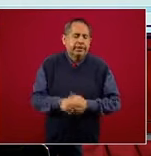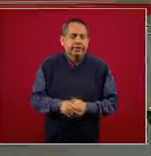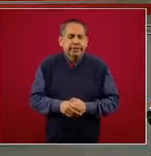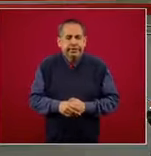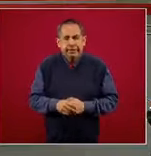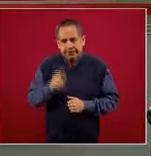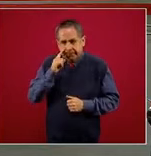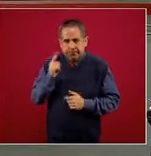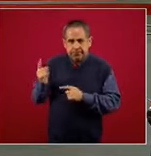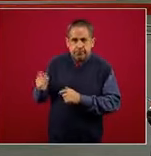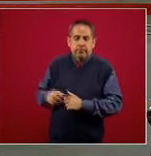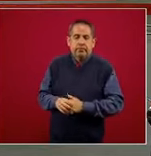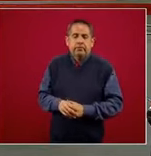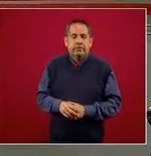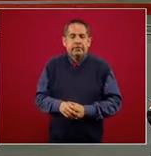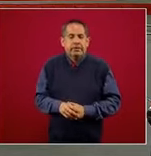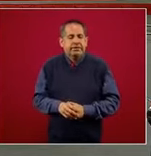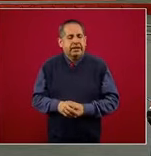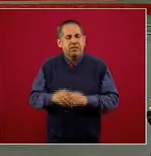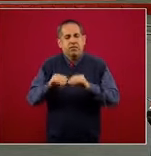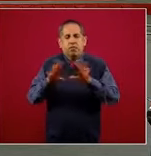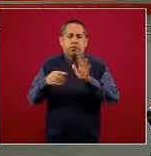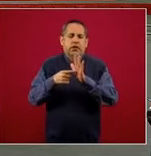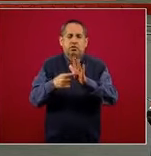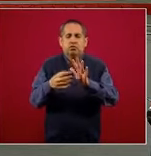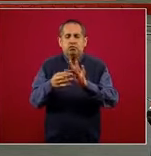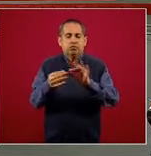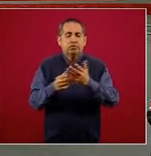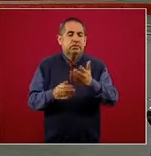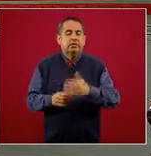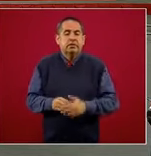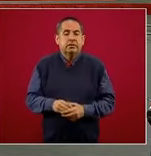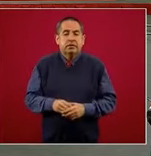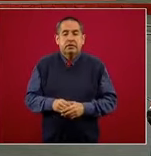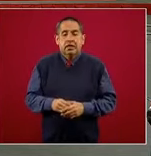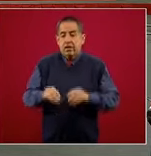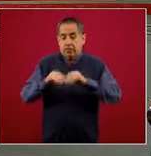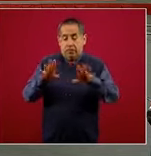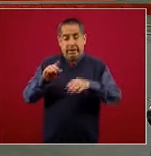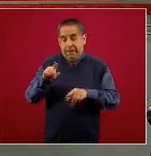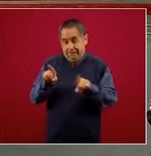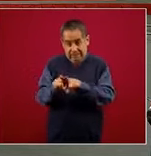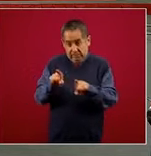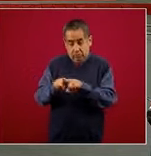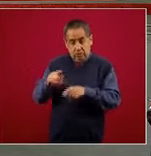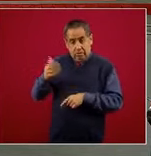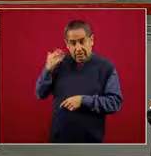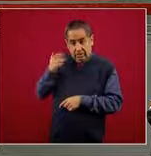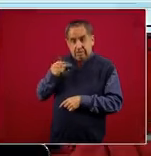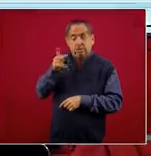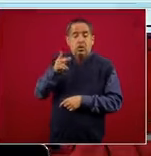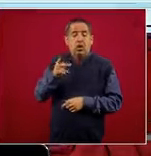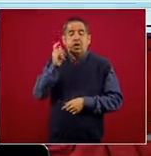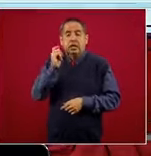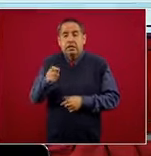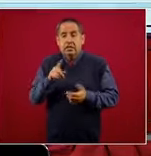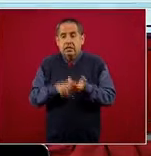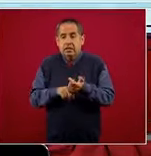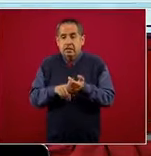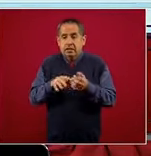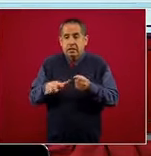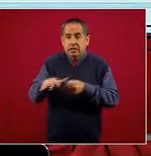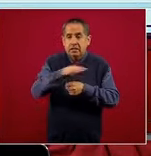siguiente diapositiva con información. Es la información que acabamos de ver, pero ahora